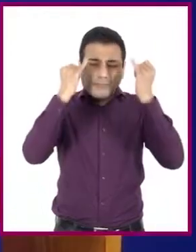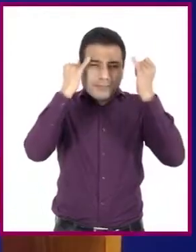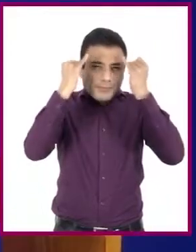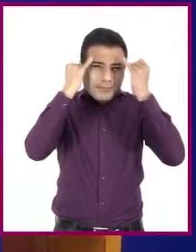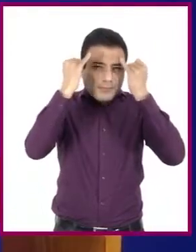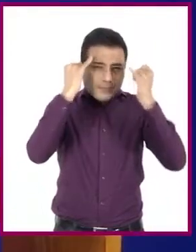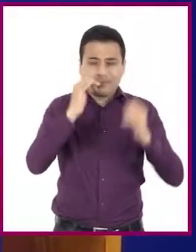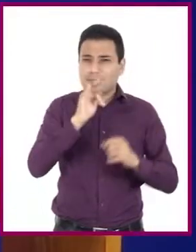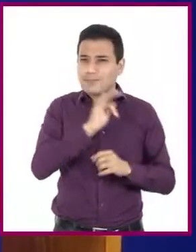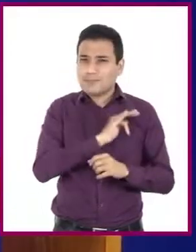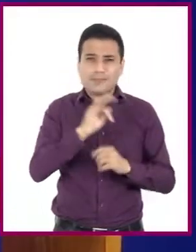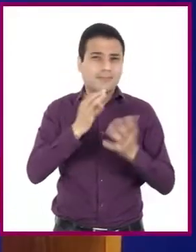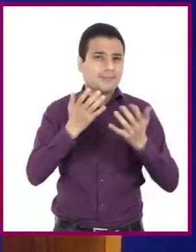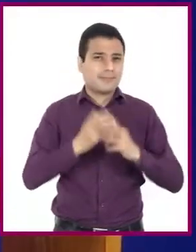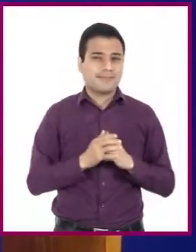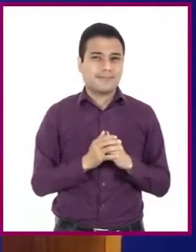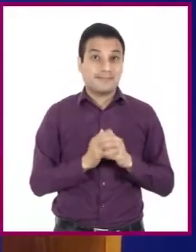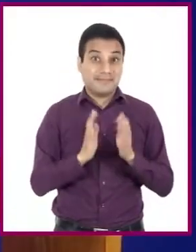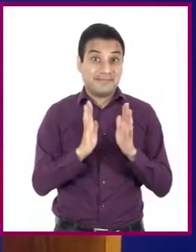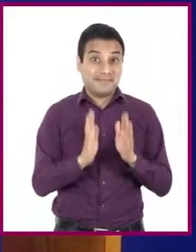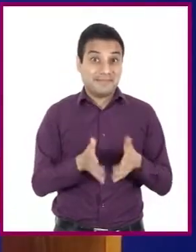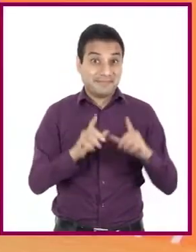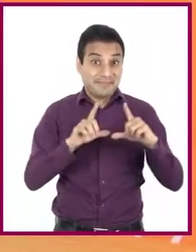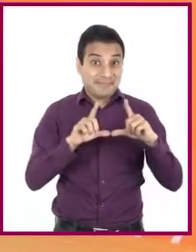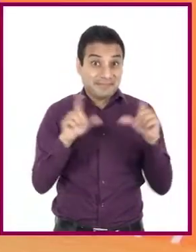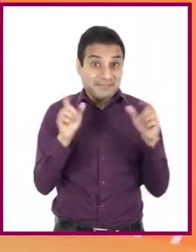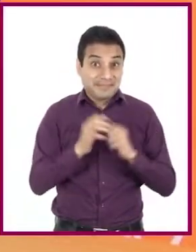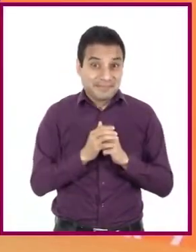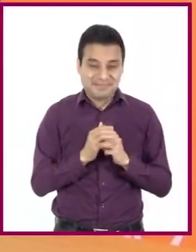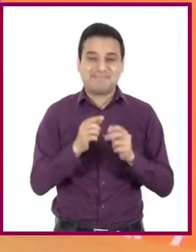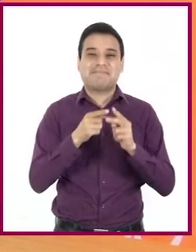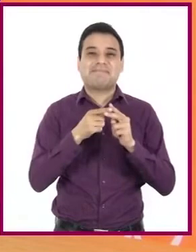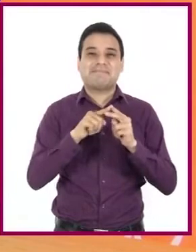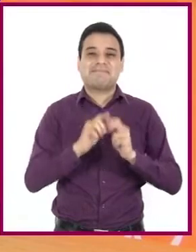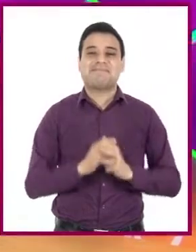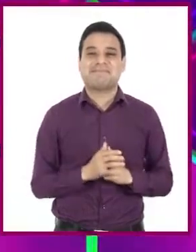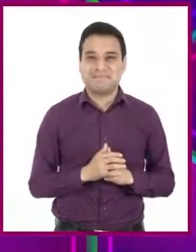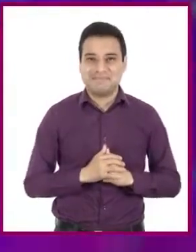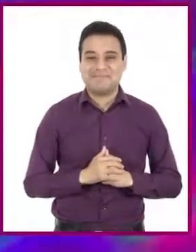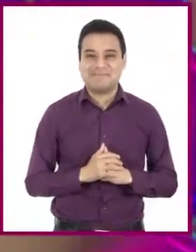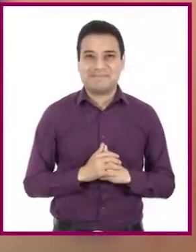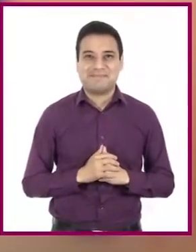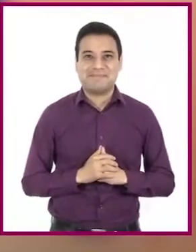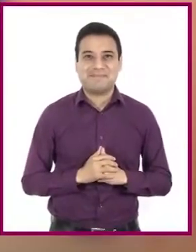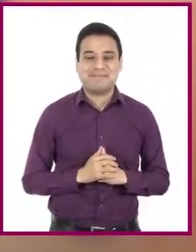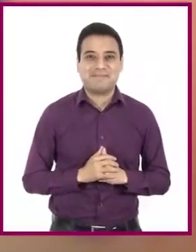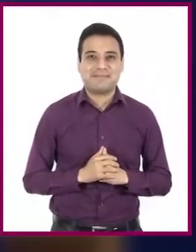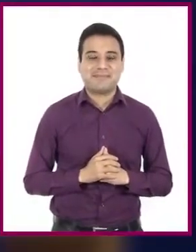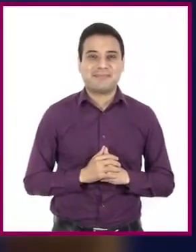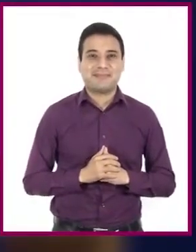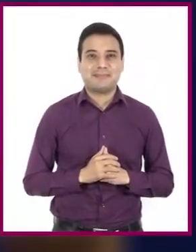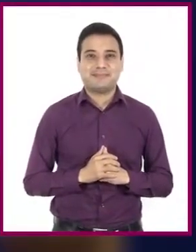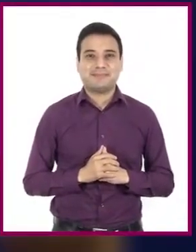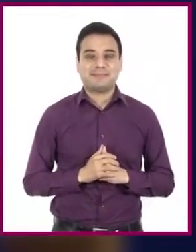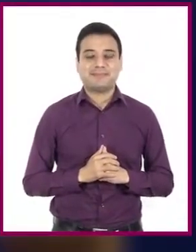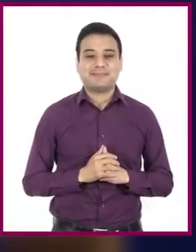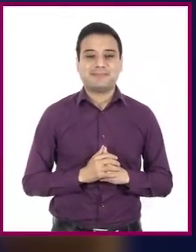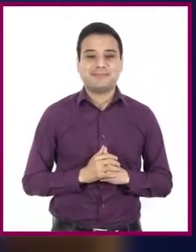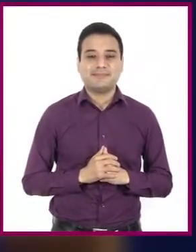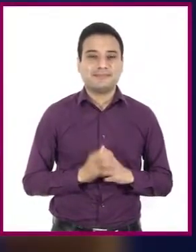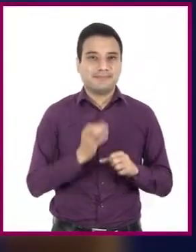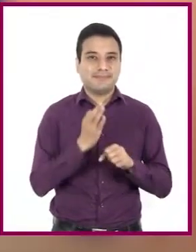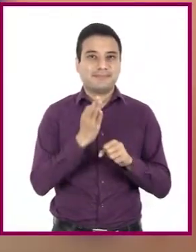representar. ¿Listas y listos? Muy bien, iniciemos. En esta